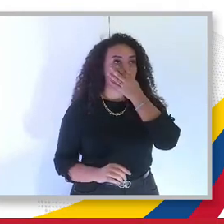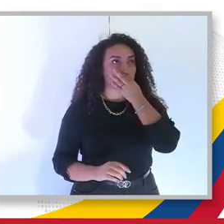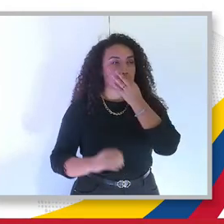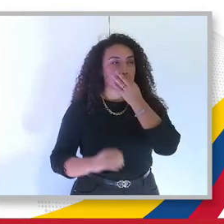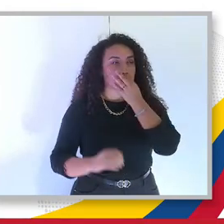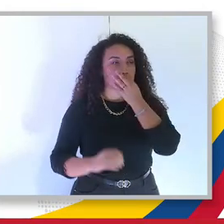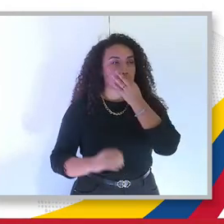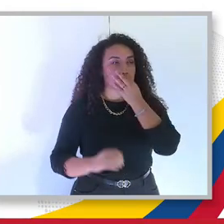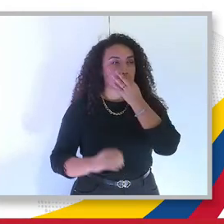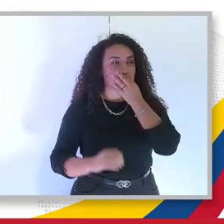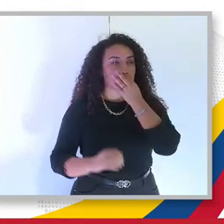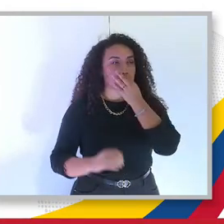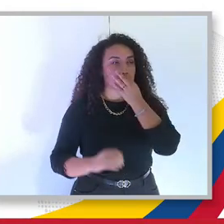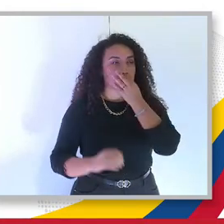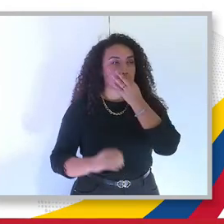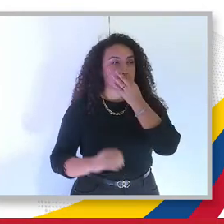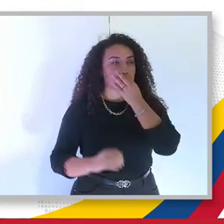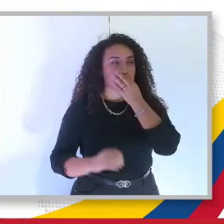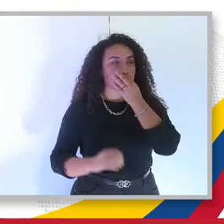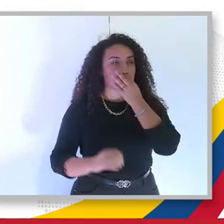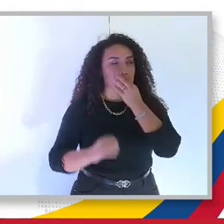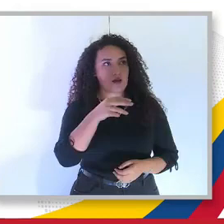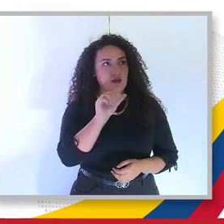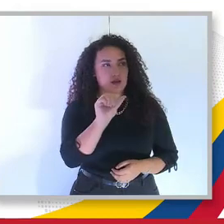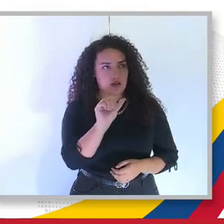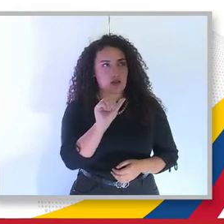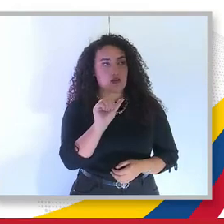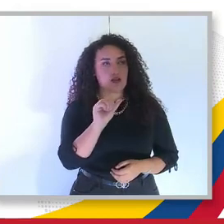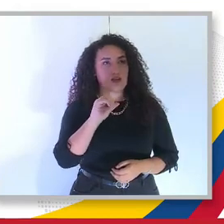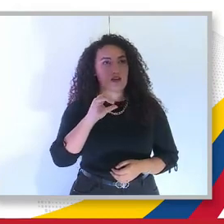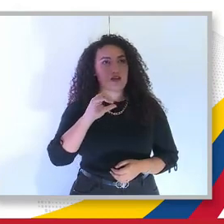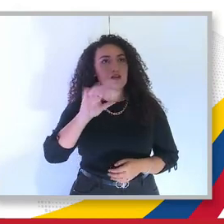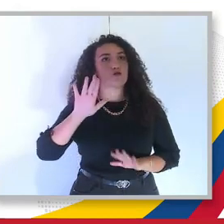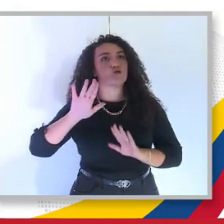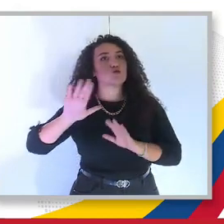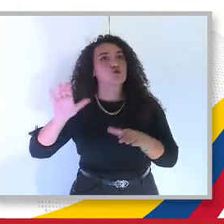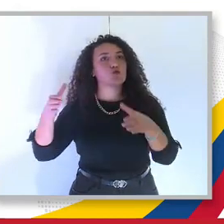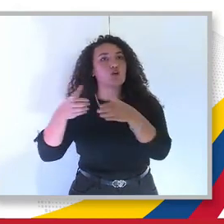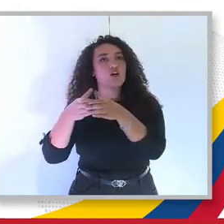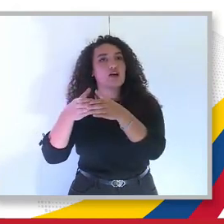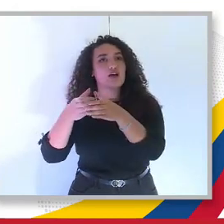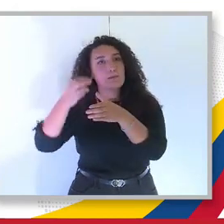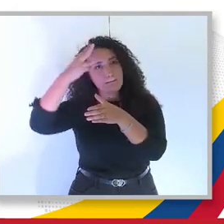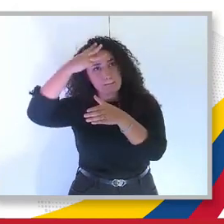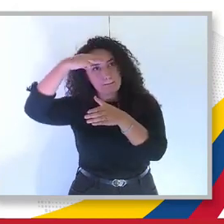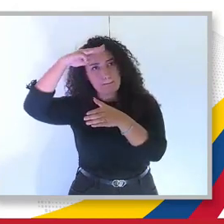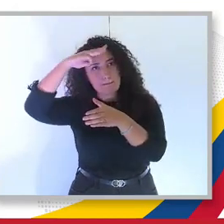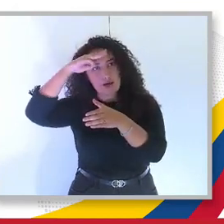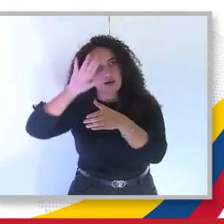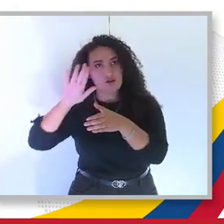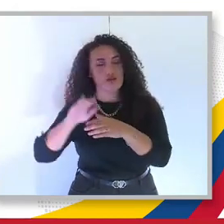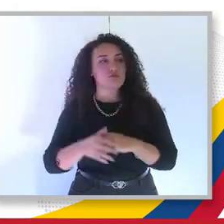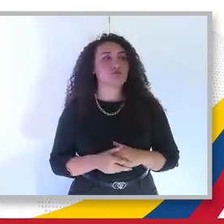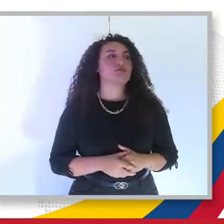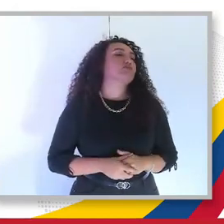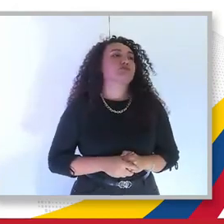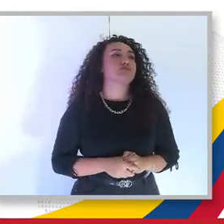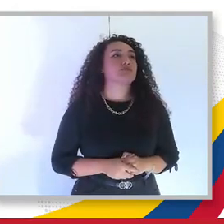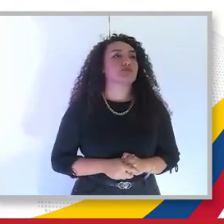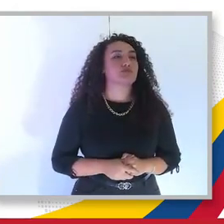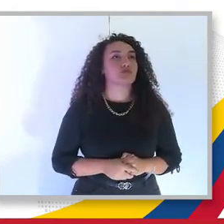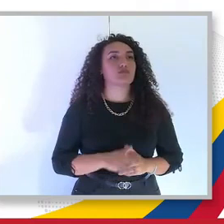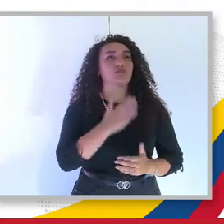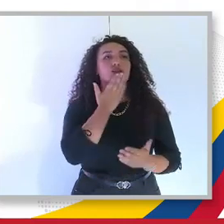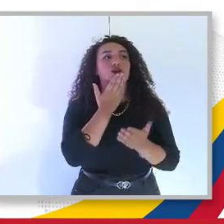profesora Marta Castañeda de la UNAM de México. Gracias. Gracias, buenas tardes. Soy